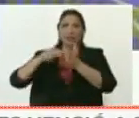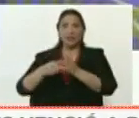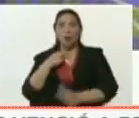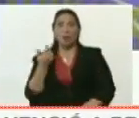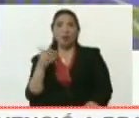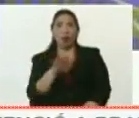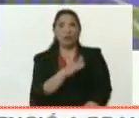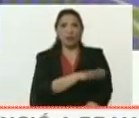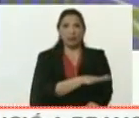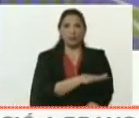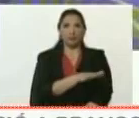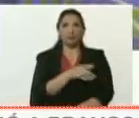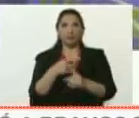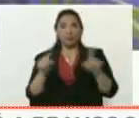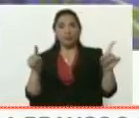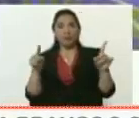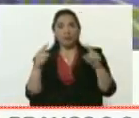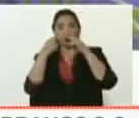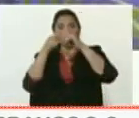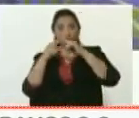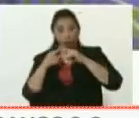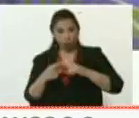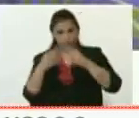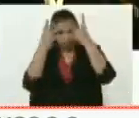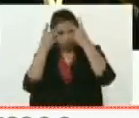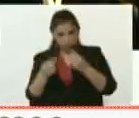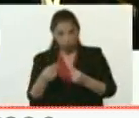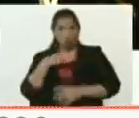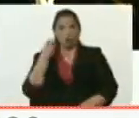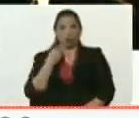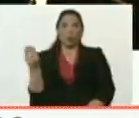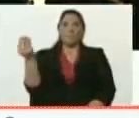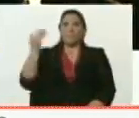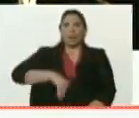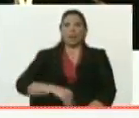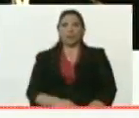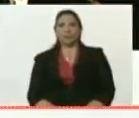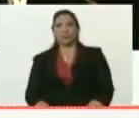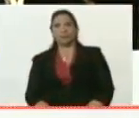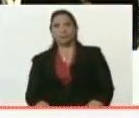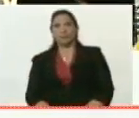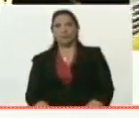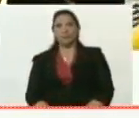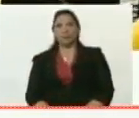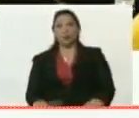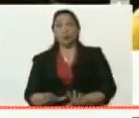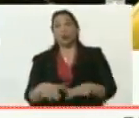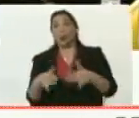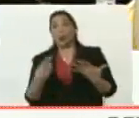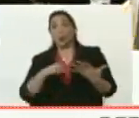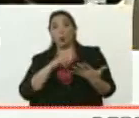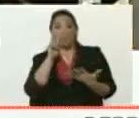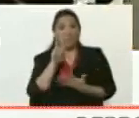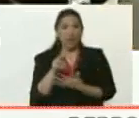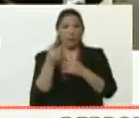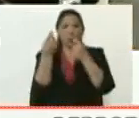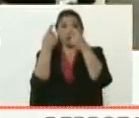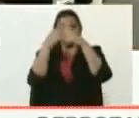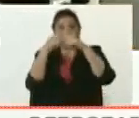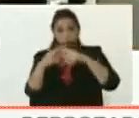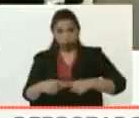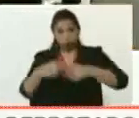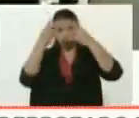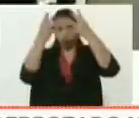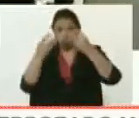muerte. Pero el saldo para la juventud es aún muchísimo peor. Cuando nosotros vemos los números en el